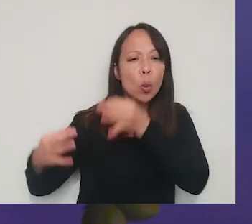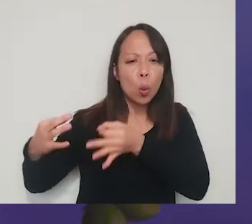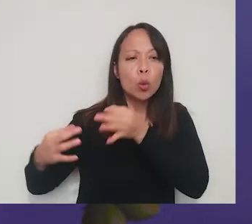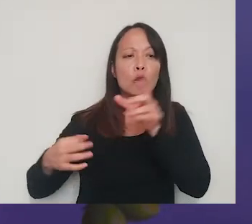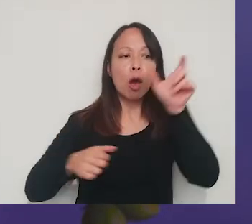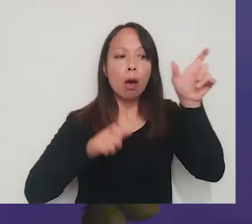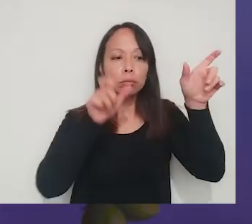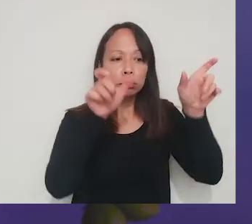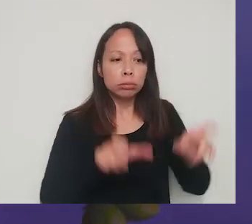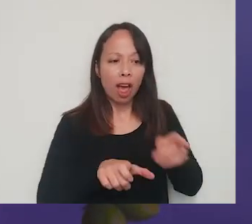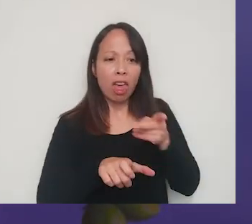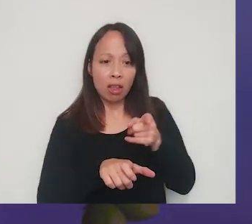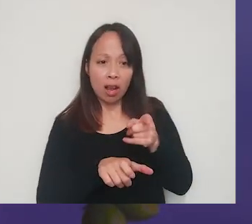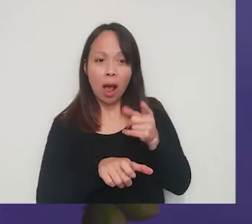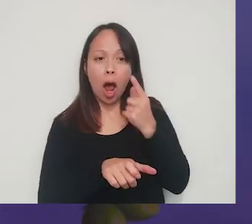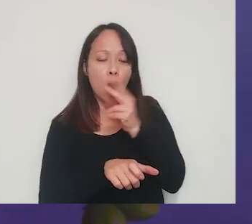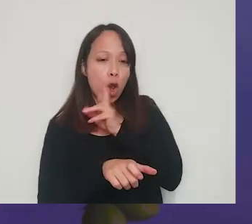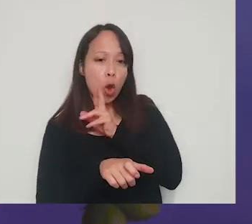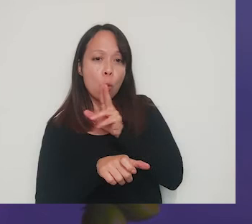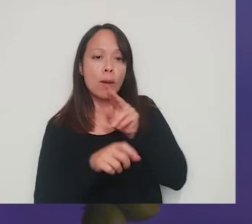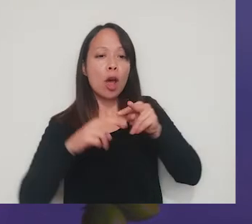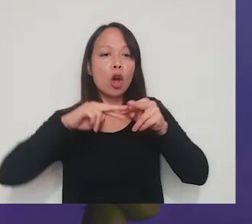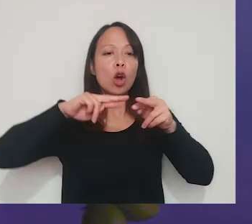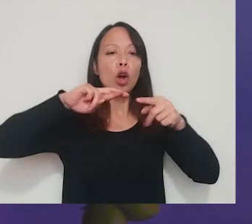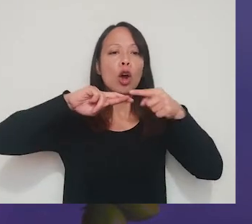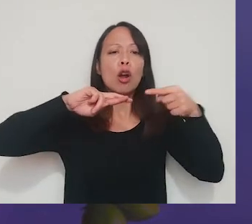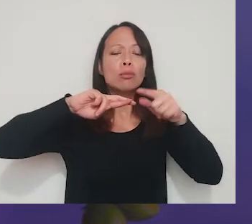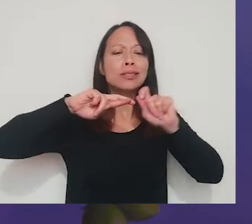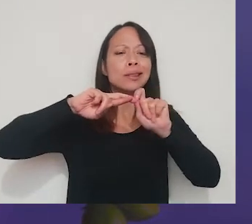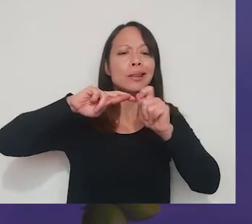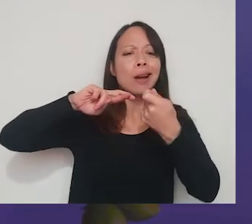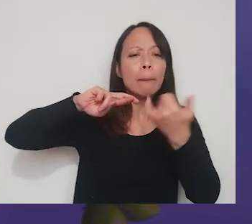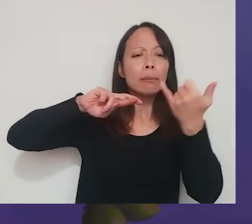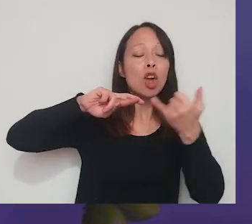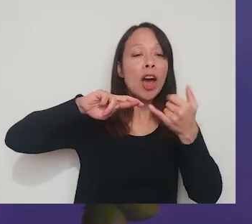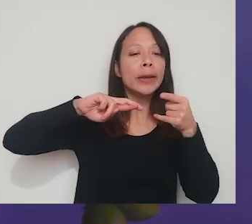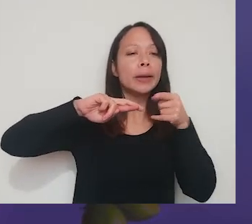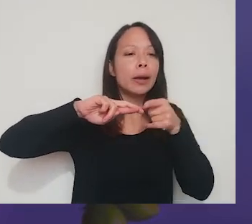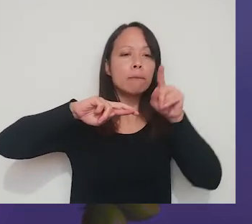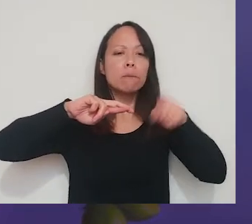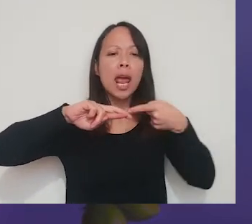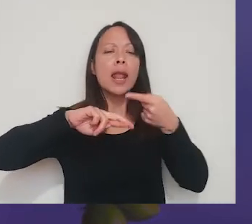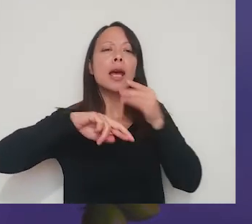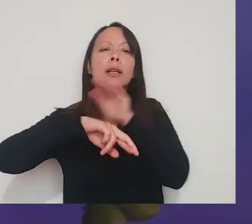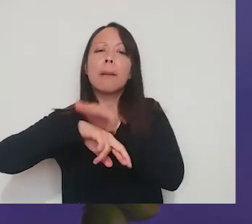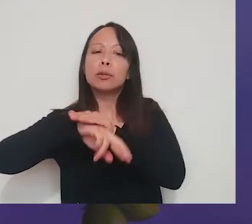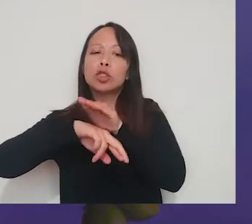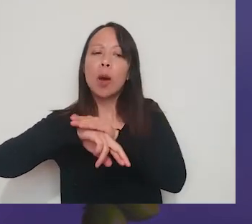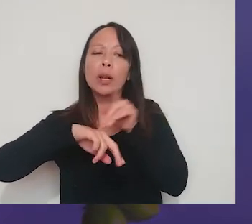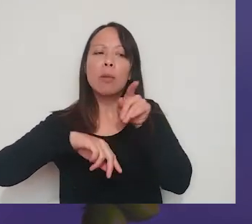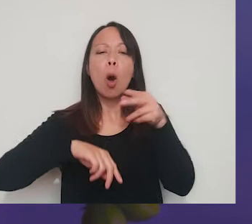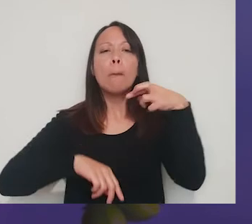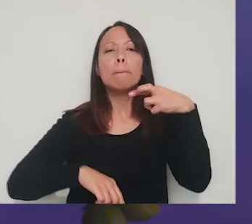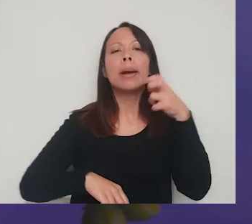a los progenitores, se advirtió que ella tenía una delación en un cromosoma. Como consecuencia de esto, los médicos le dijeron, es necesario que